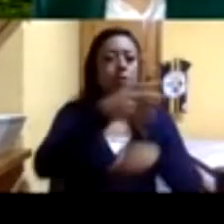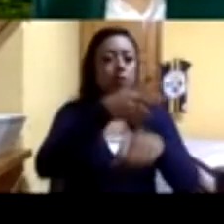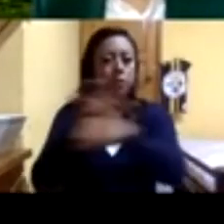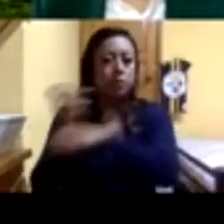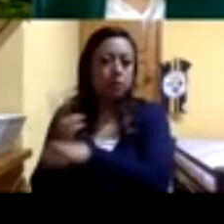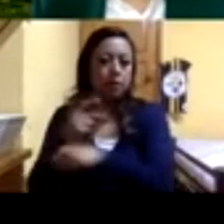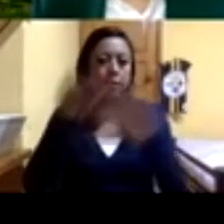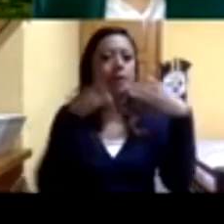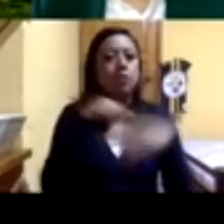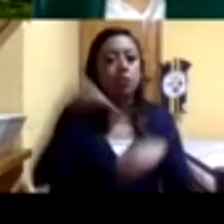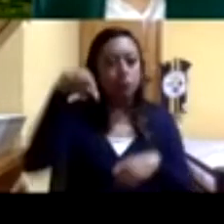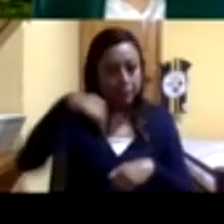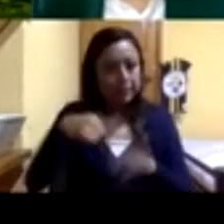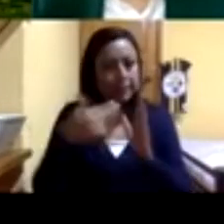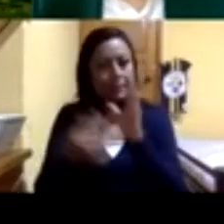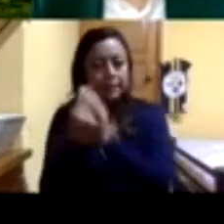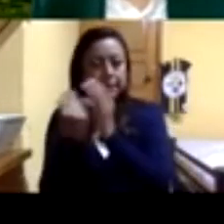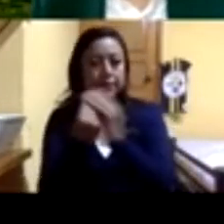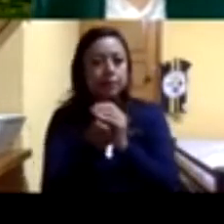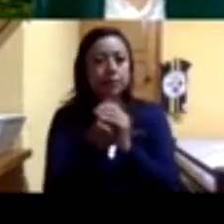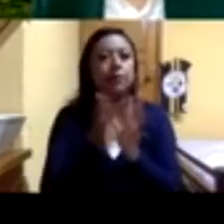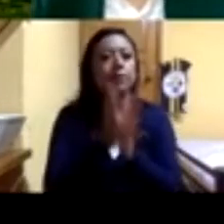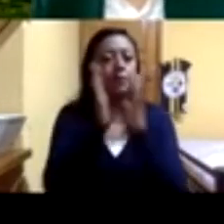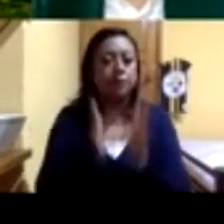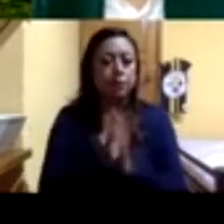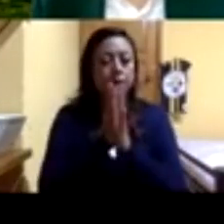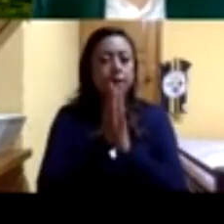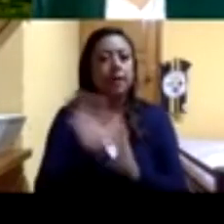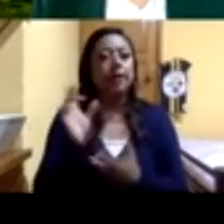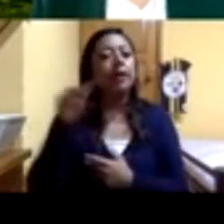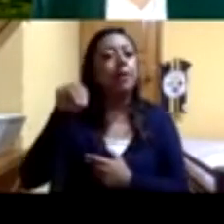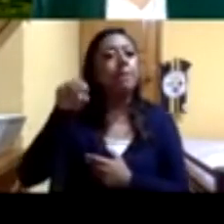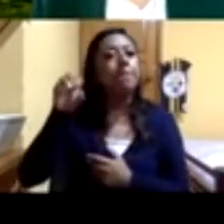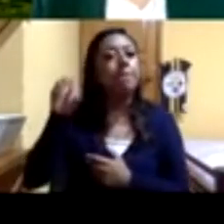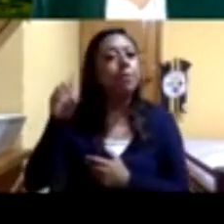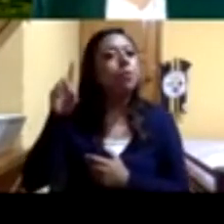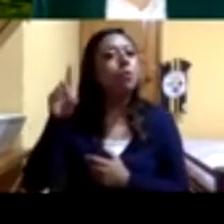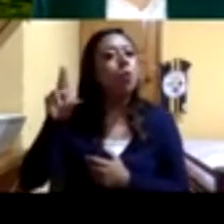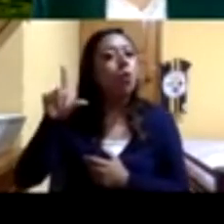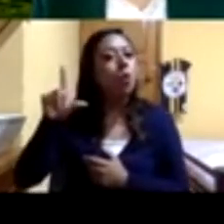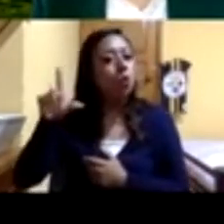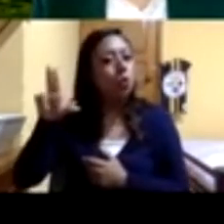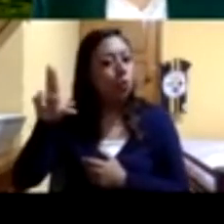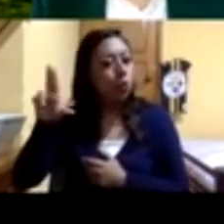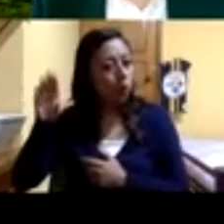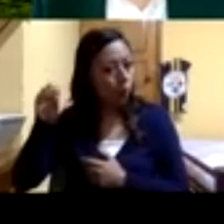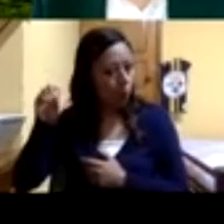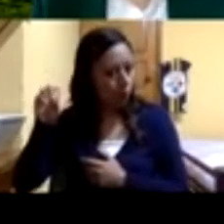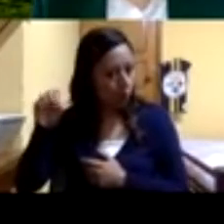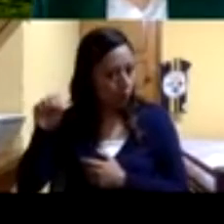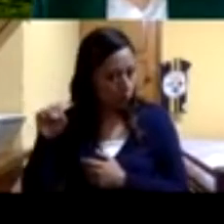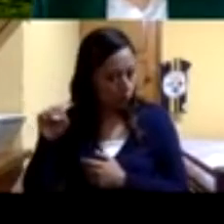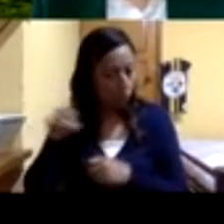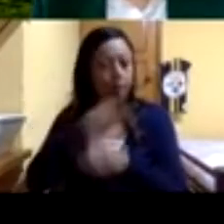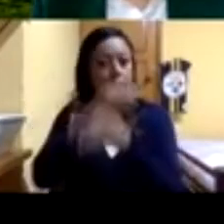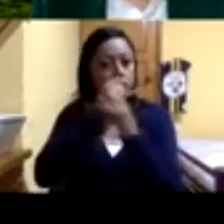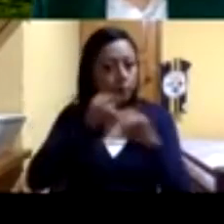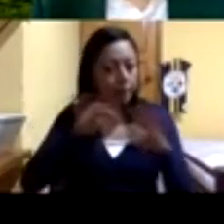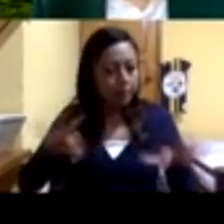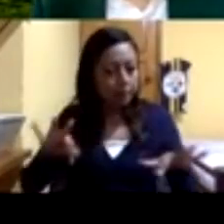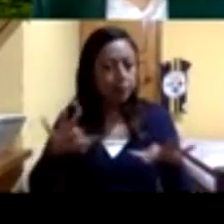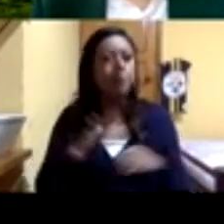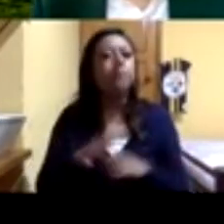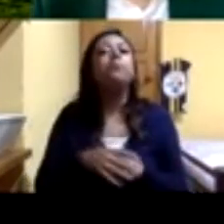de atención ciudadana combatamos la desinformación, hagamos valer el derecho de todas y